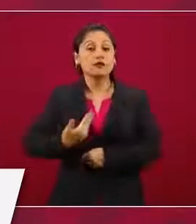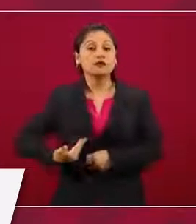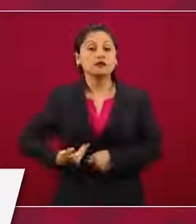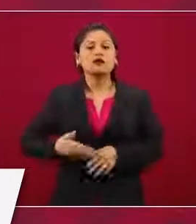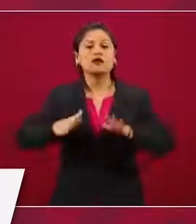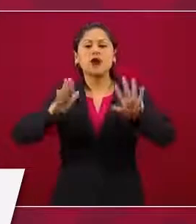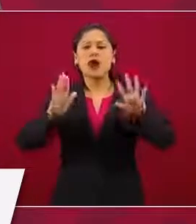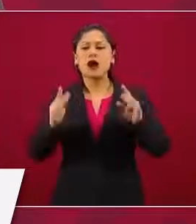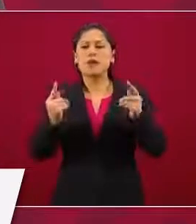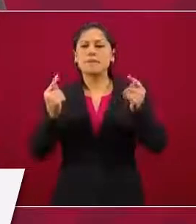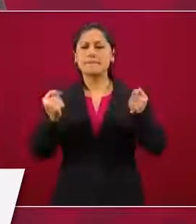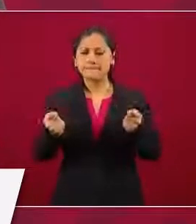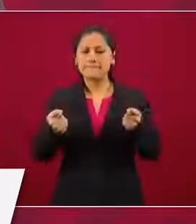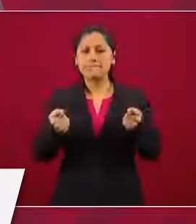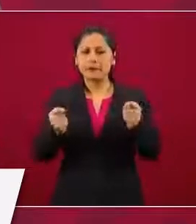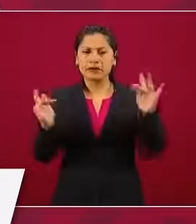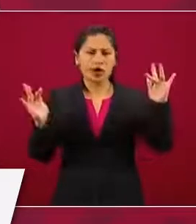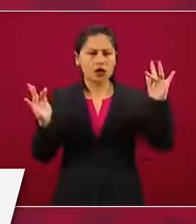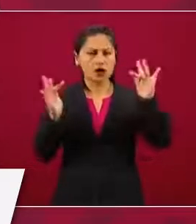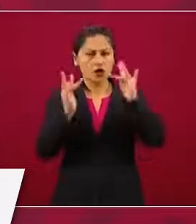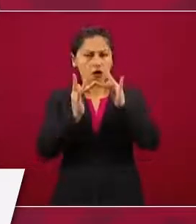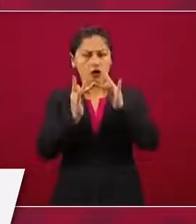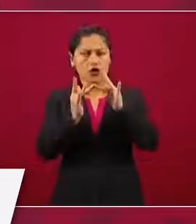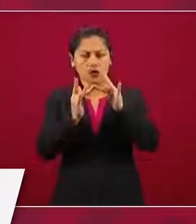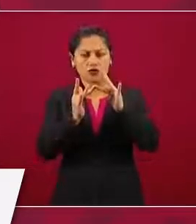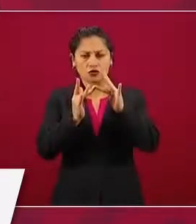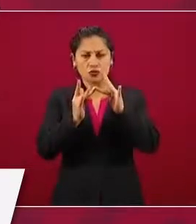norte y las costas.